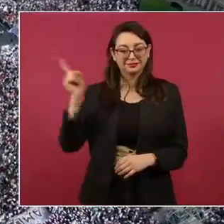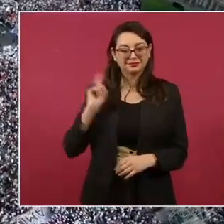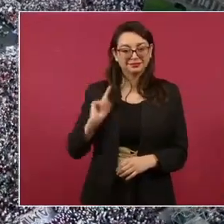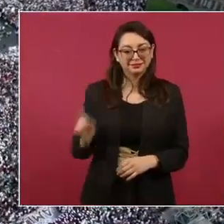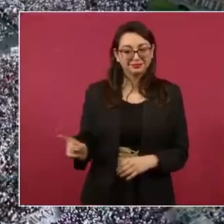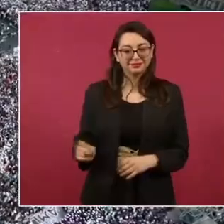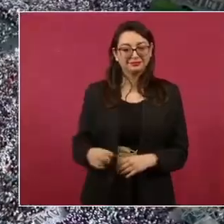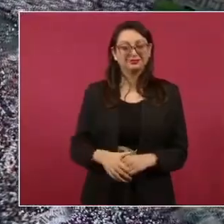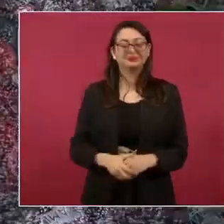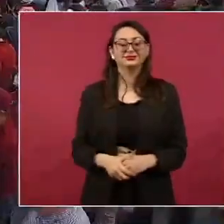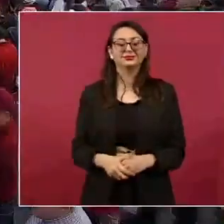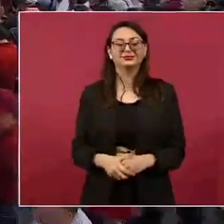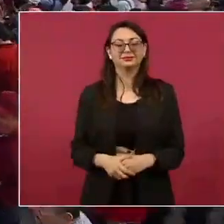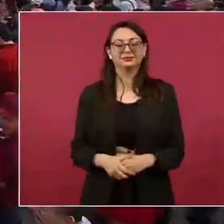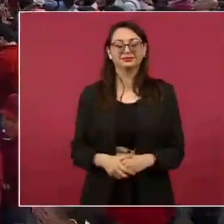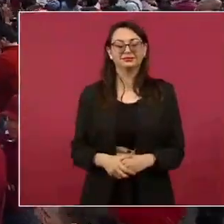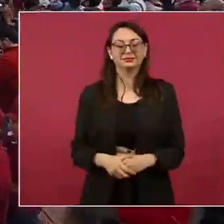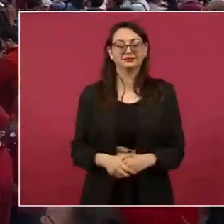Zacatecas,